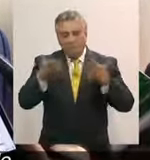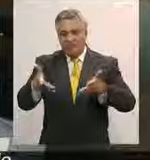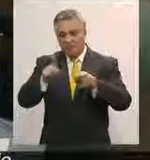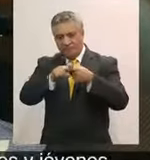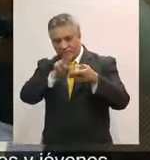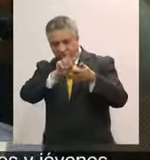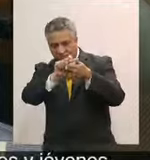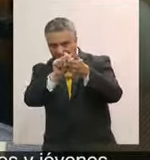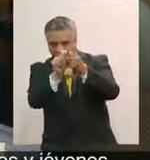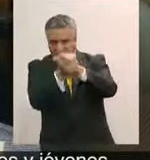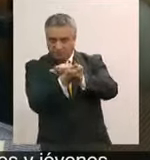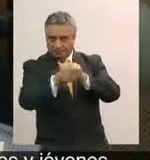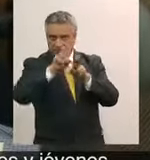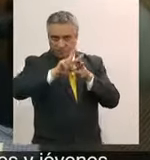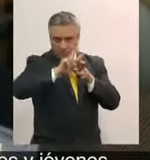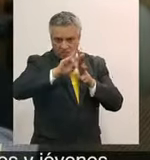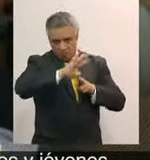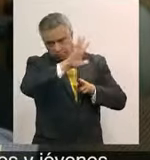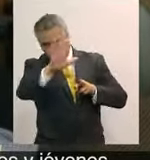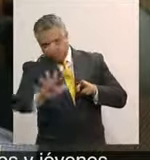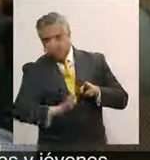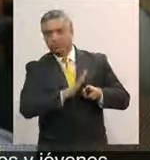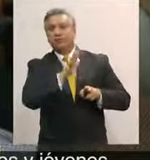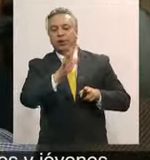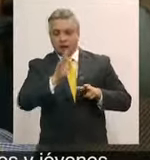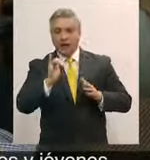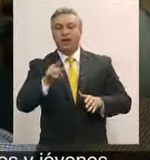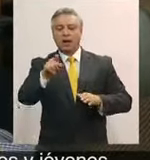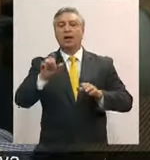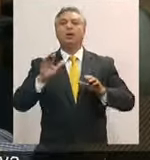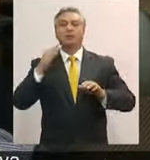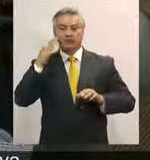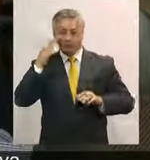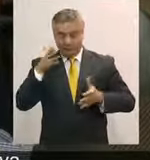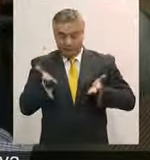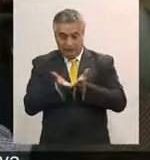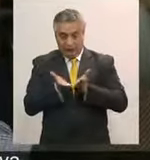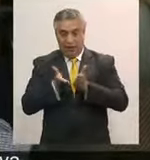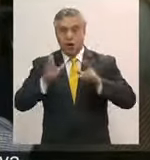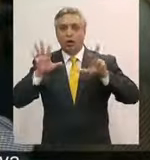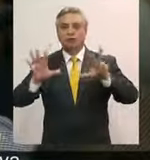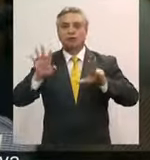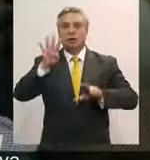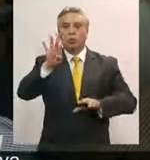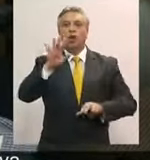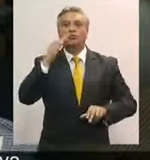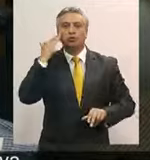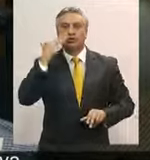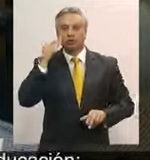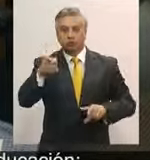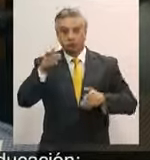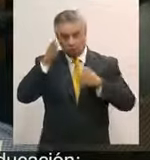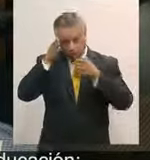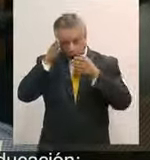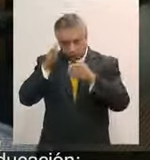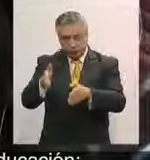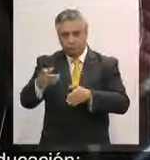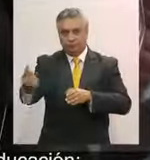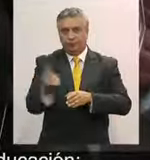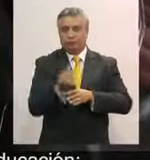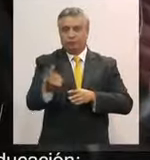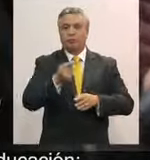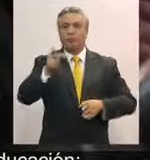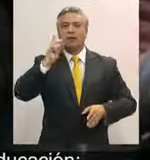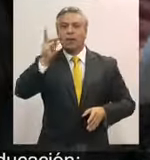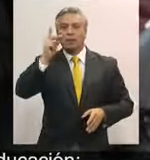adecuarlo. El establecimiento atiende a cerca de 84 niños y jóvenes que presentan discapacidad cognitiva. Ellos están divididos